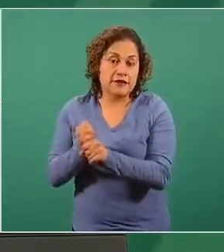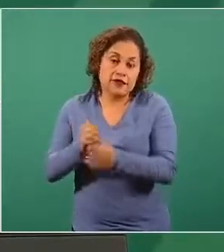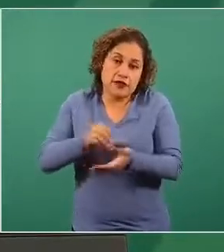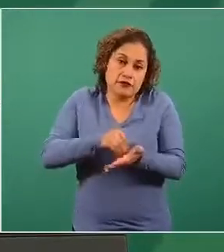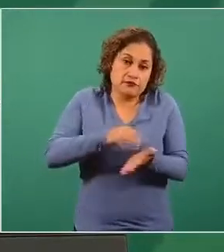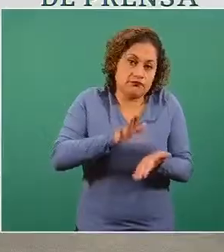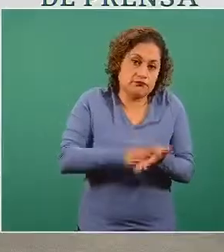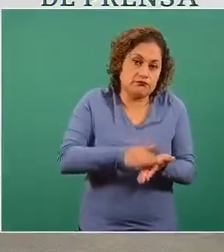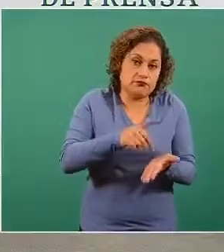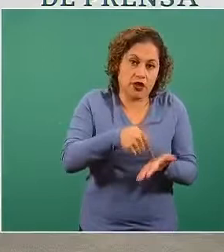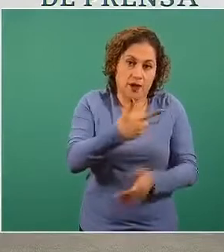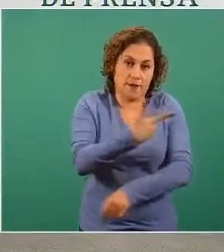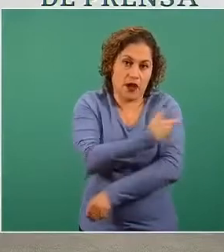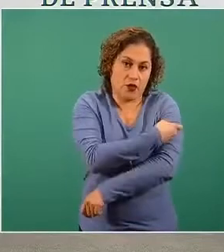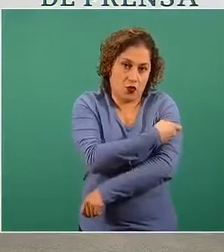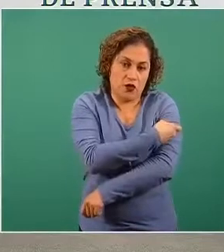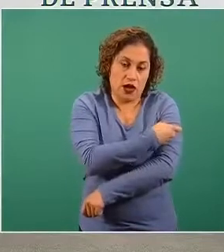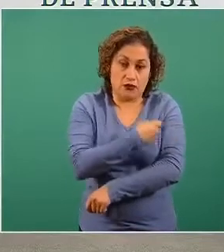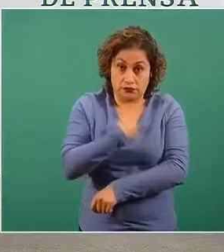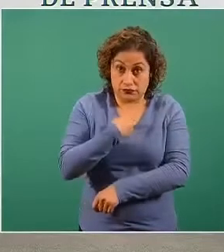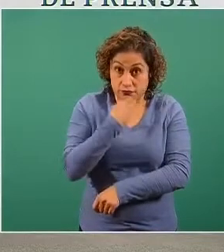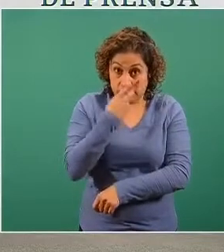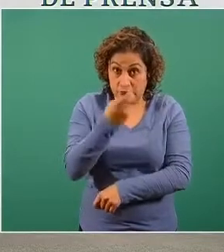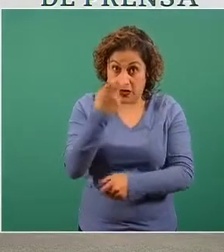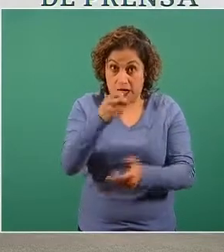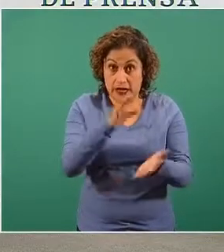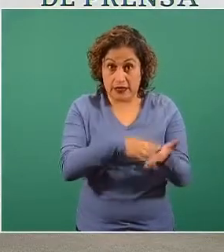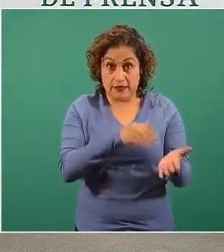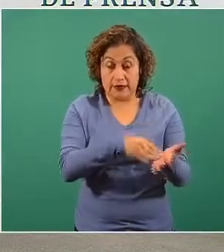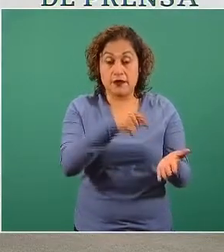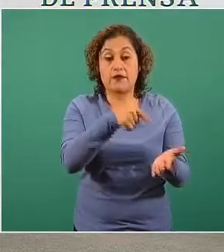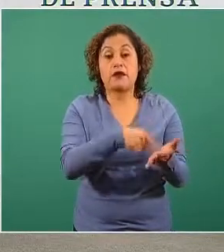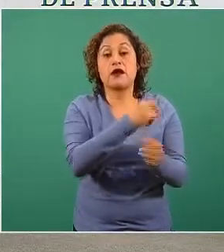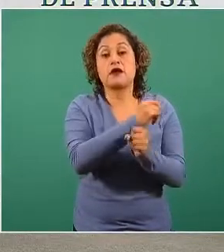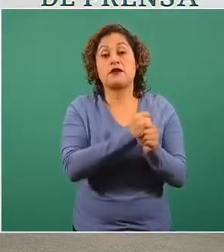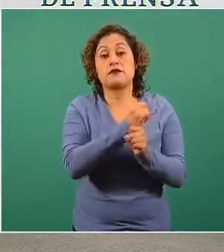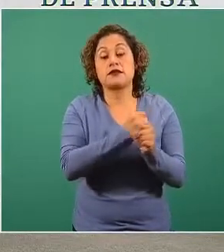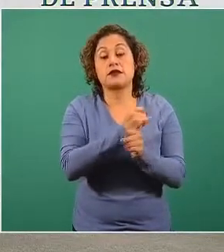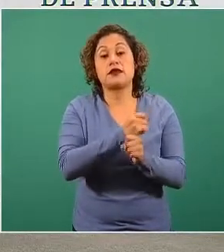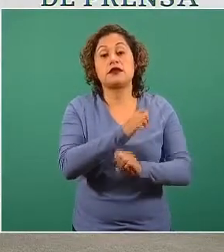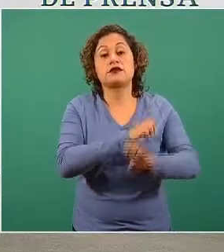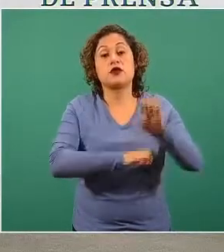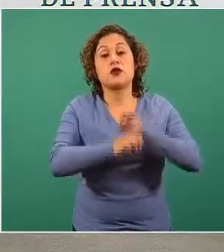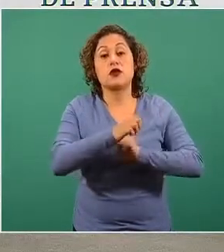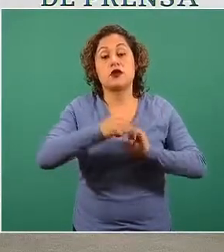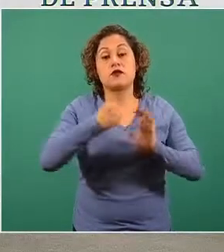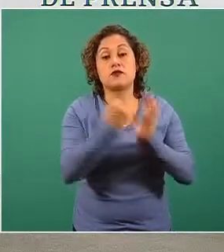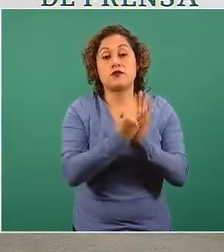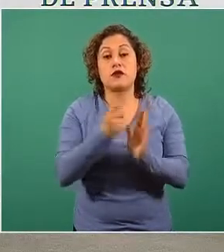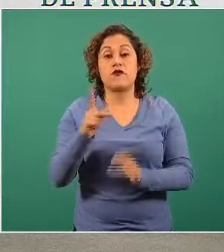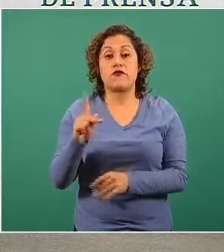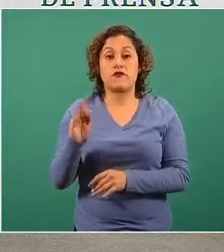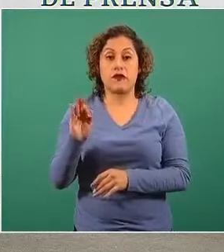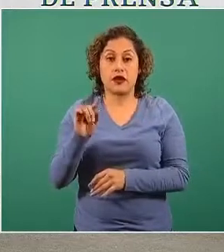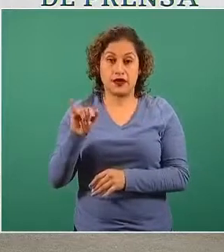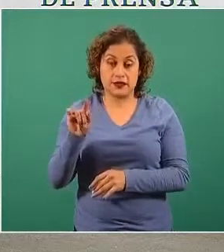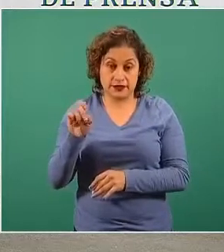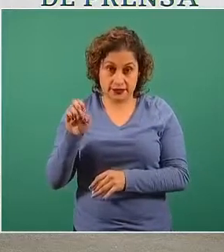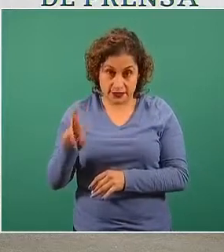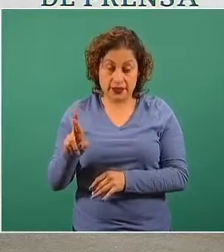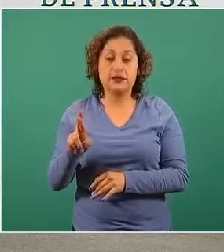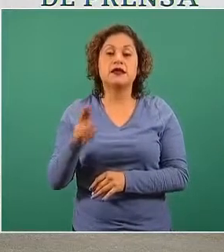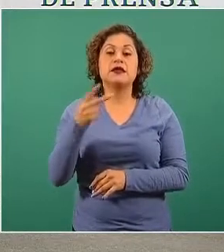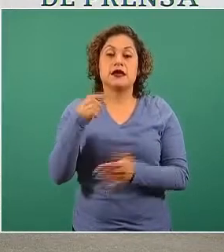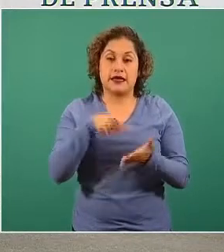vacuna. Esta que le estoy comentando es particularmente el documento técnico de la vacuna Pfizer-BioNTech, pero habrá un